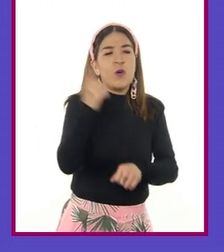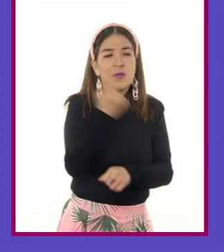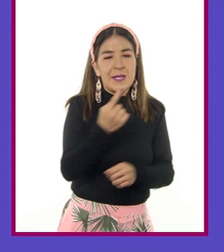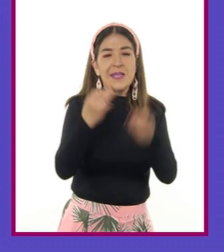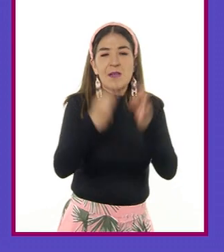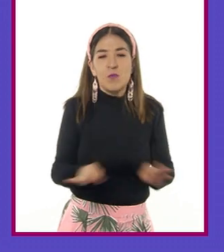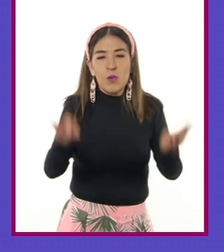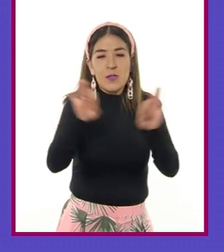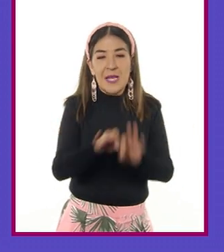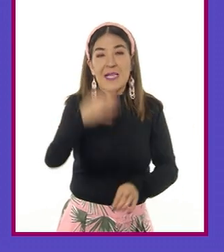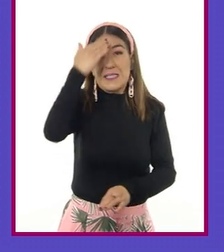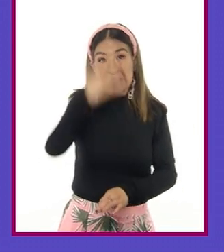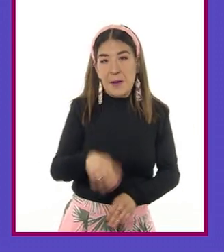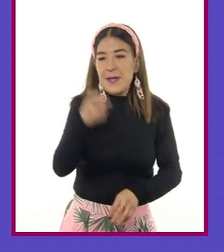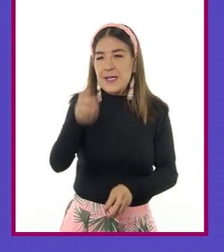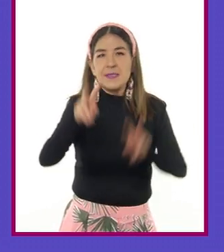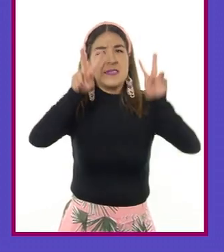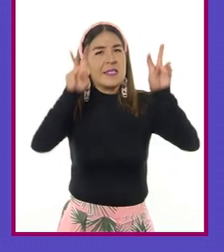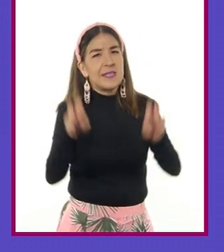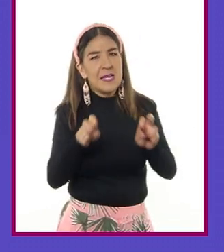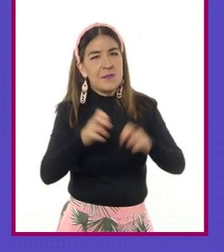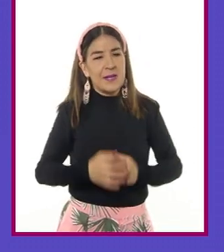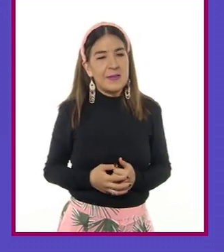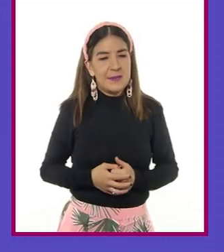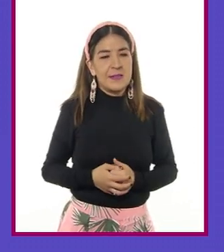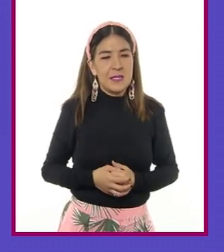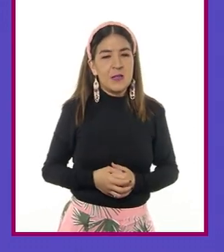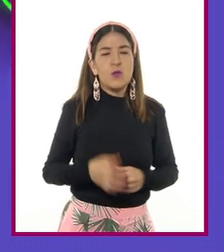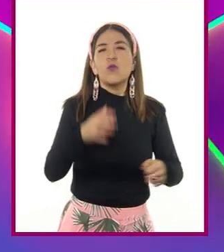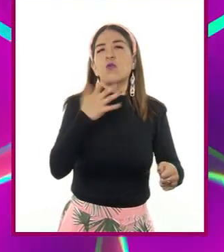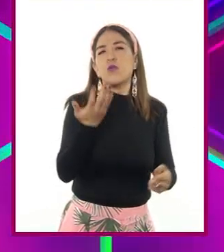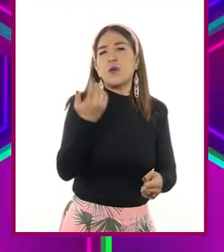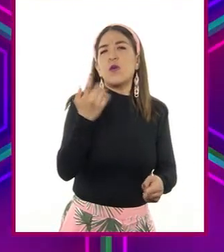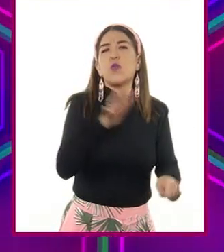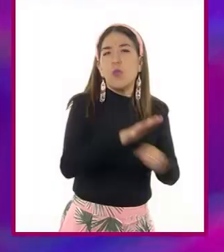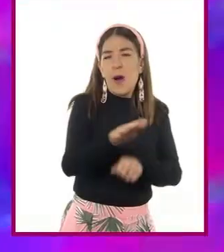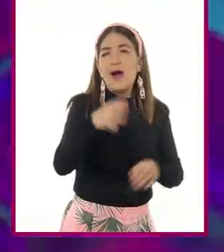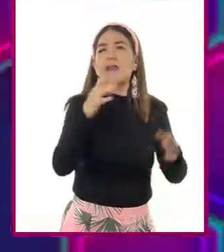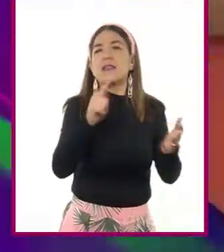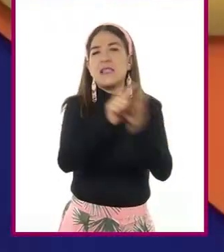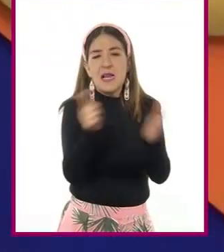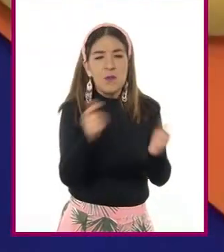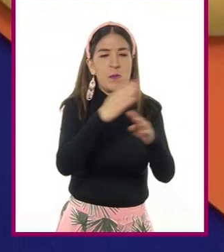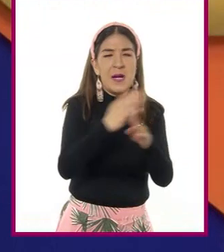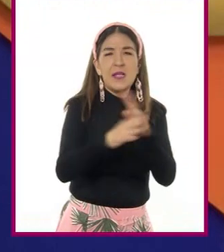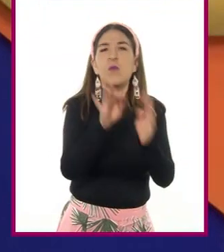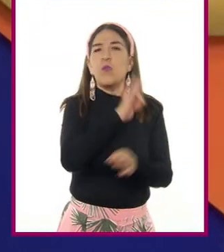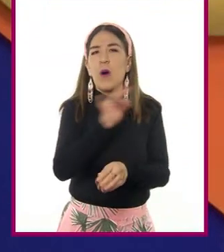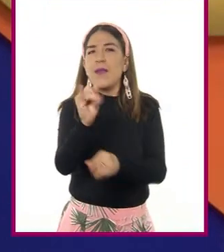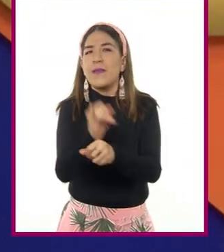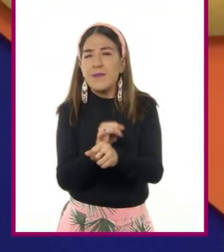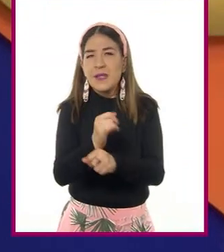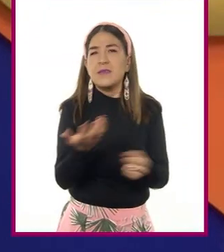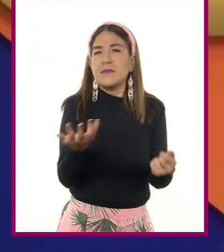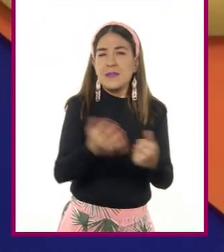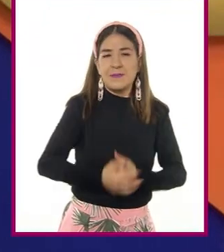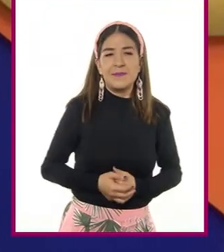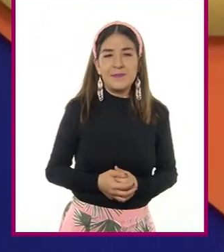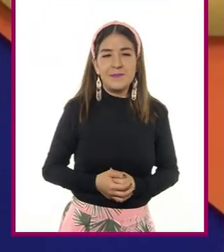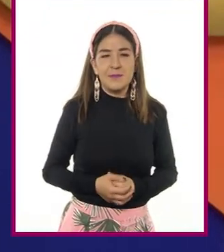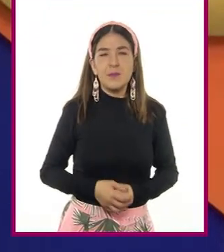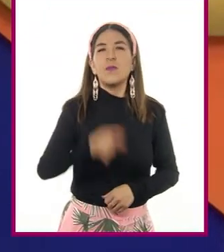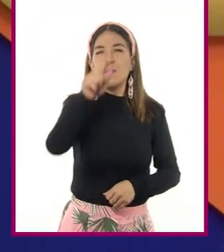ese tema? ¿Qué fuentes puedo consultar? ¿Recuerdan que al inicio de la sesión